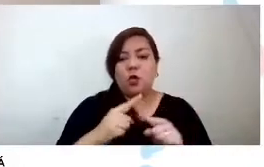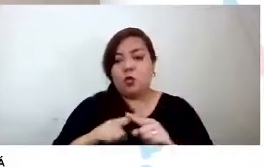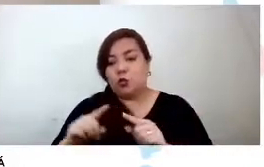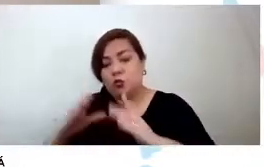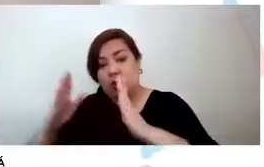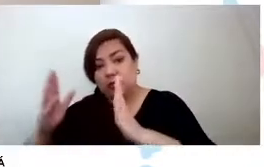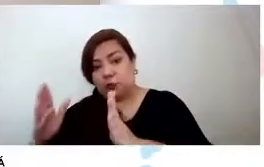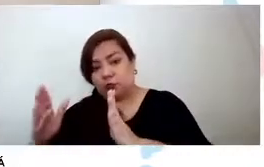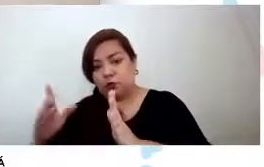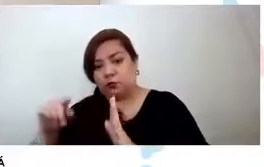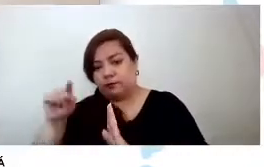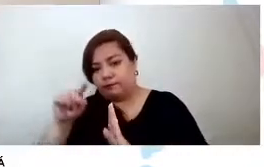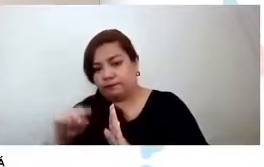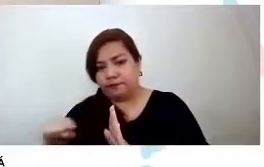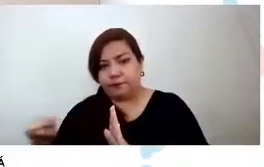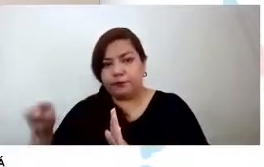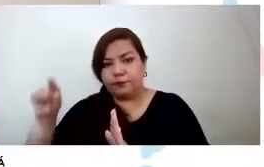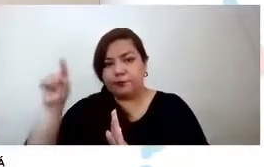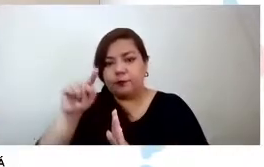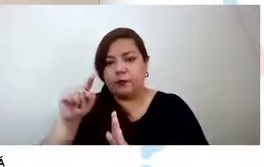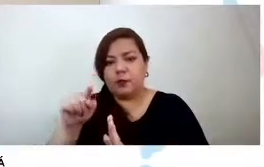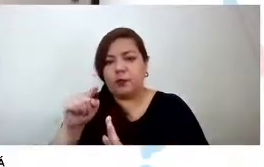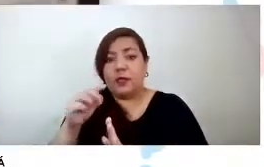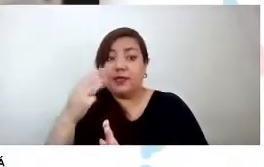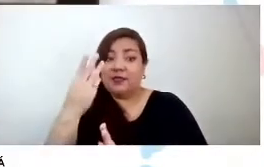sección en 3D,